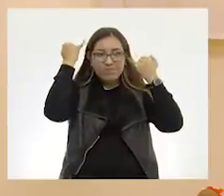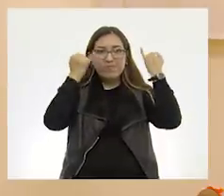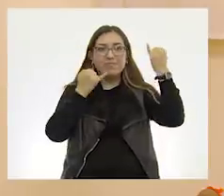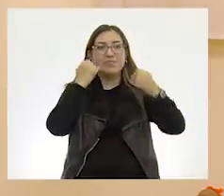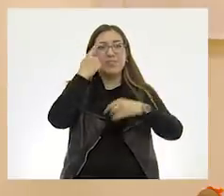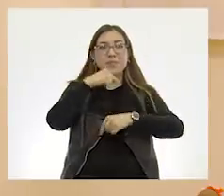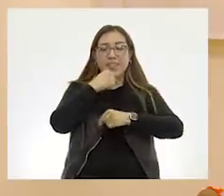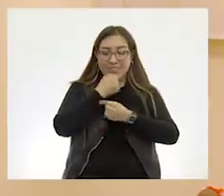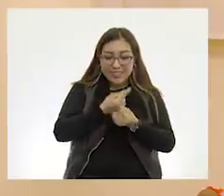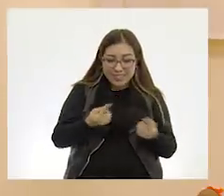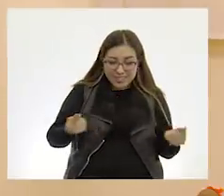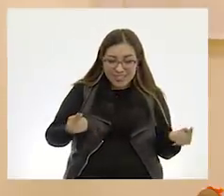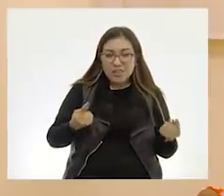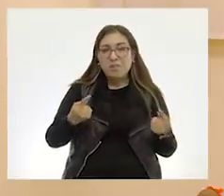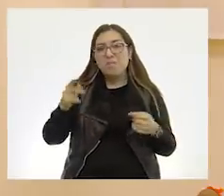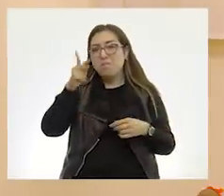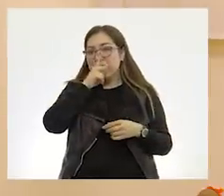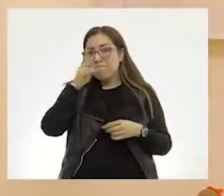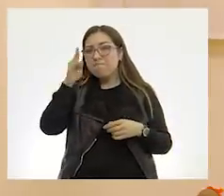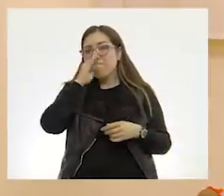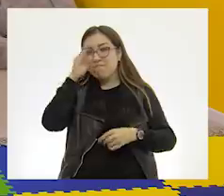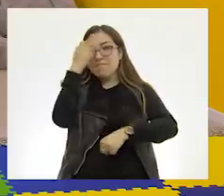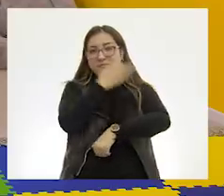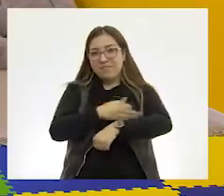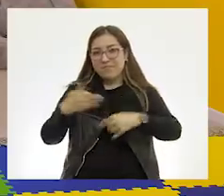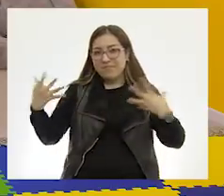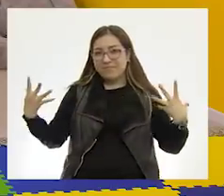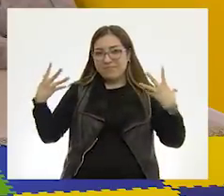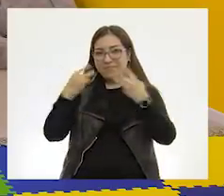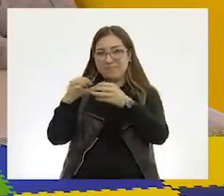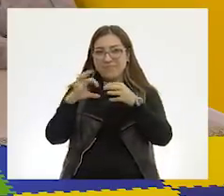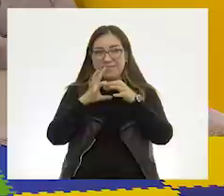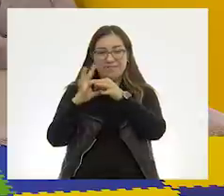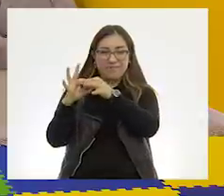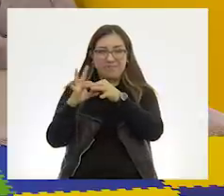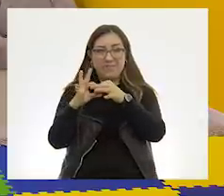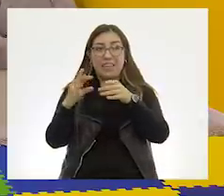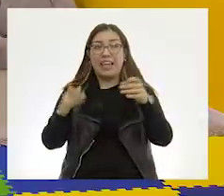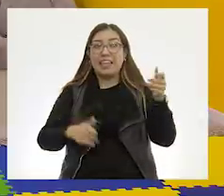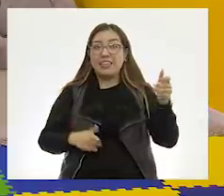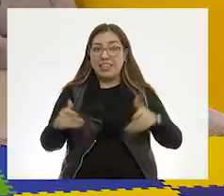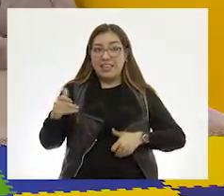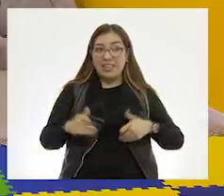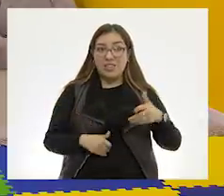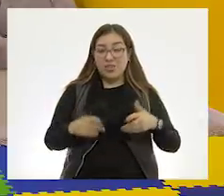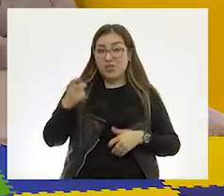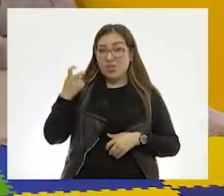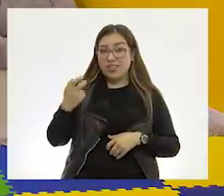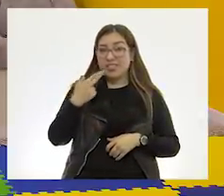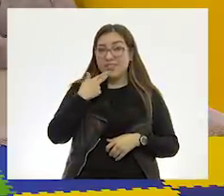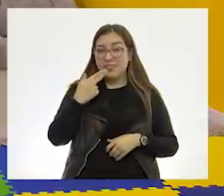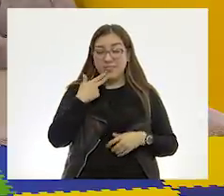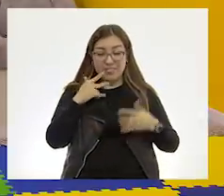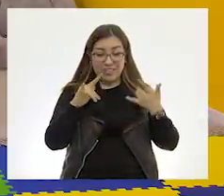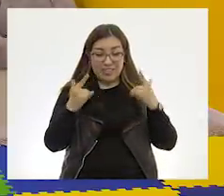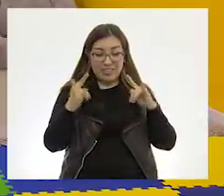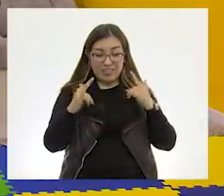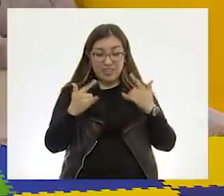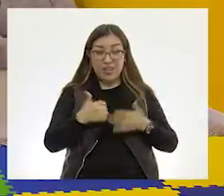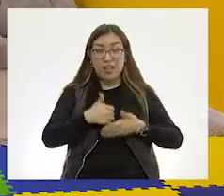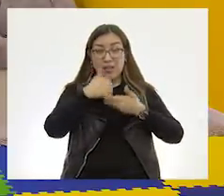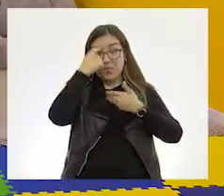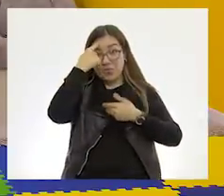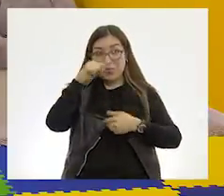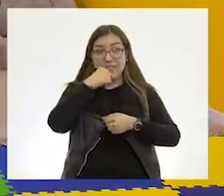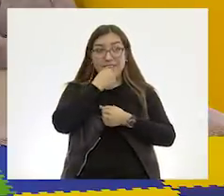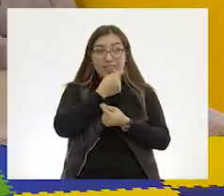las niñas, los niños y sus padres o cuidadores. El teatro de títeres a través del juego forman parte de las actividades que ayudan a las niñas